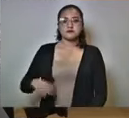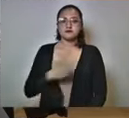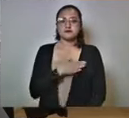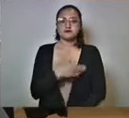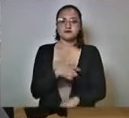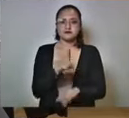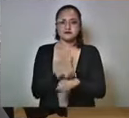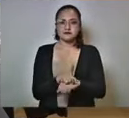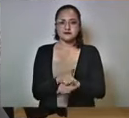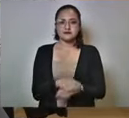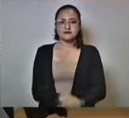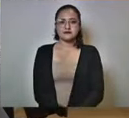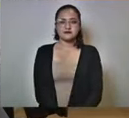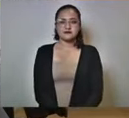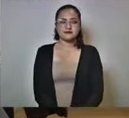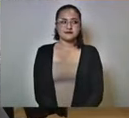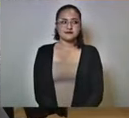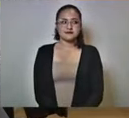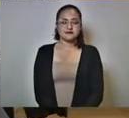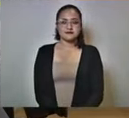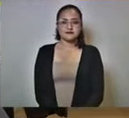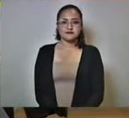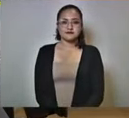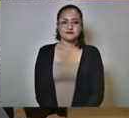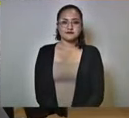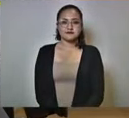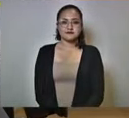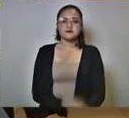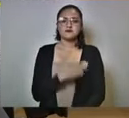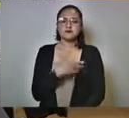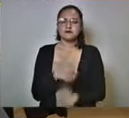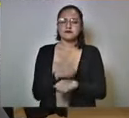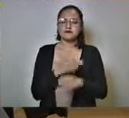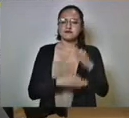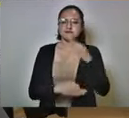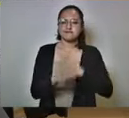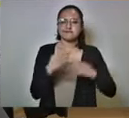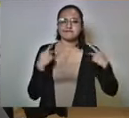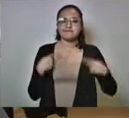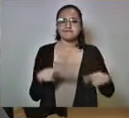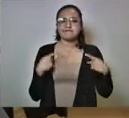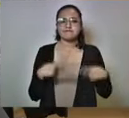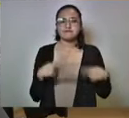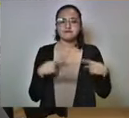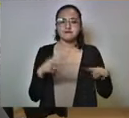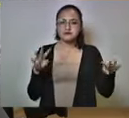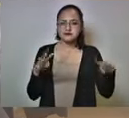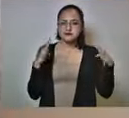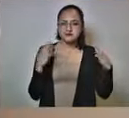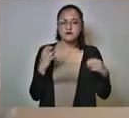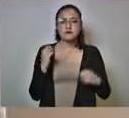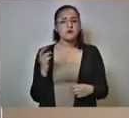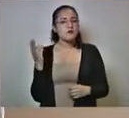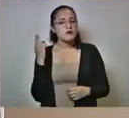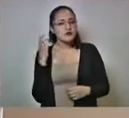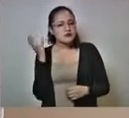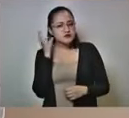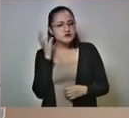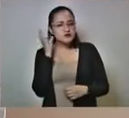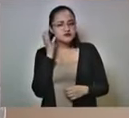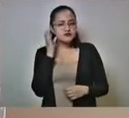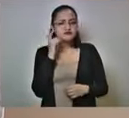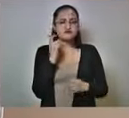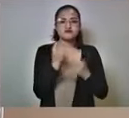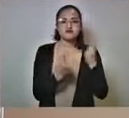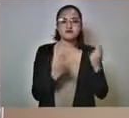días. Buenos días. Buenos días. Prensa poblana, paisanos de todo el estado que nos escuchan a través